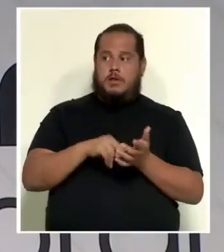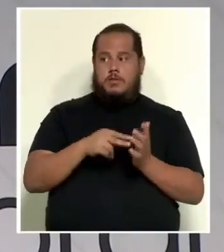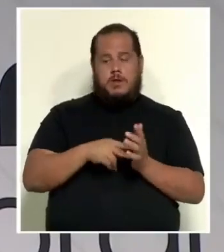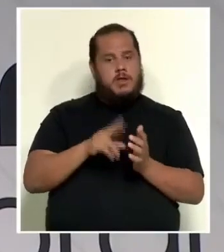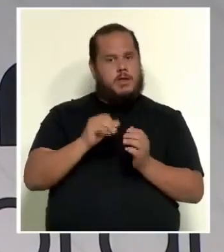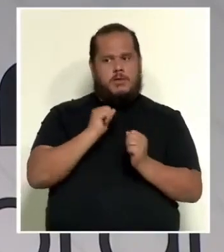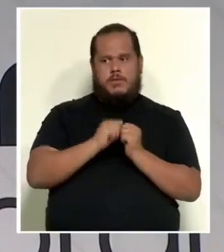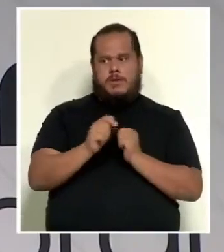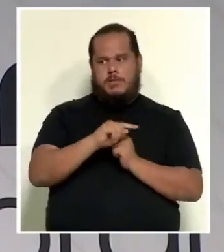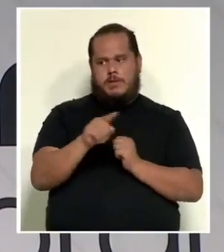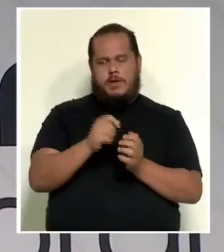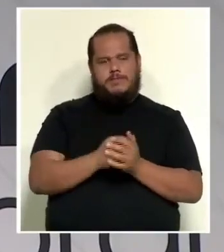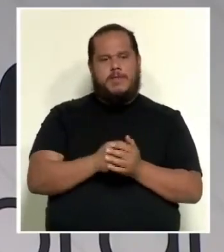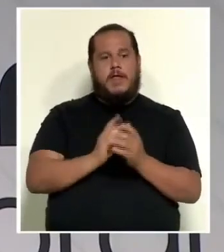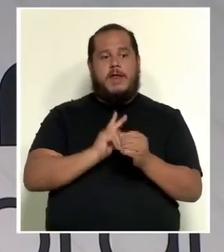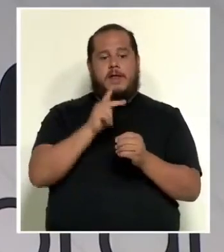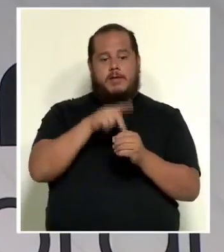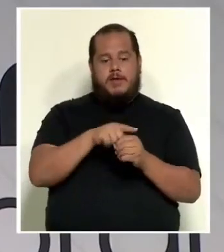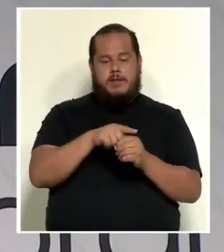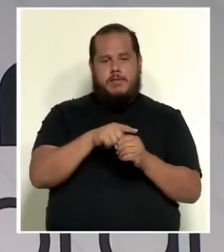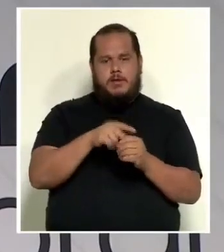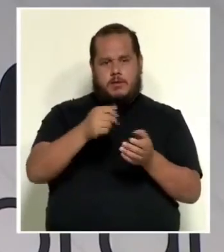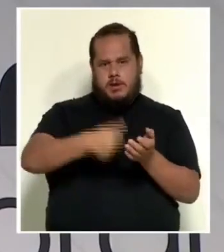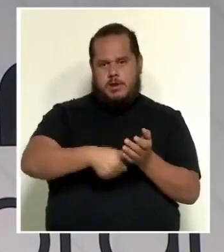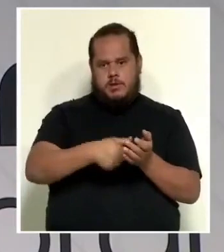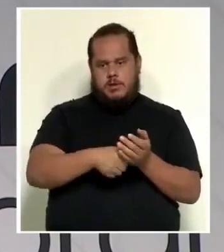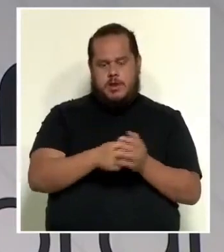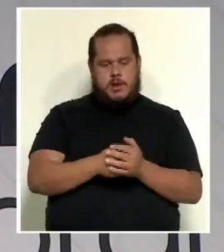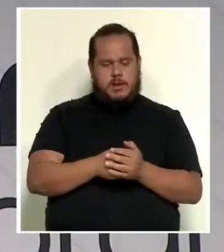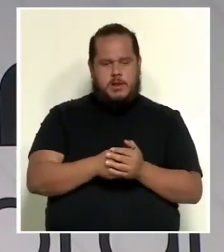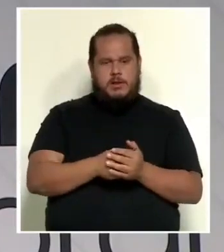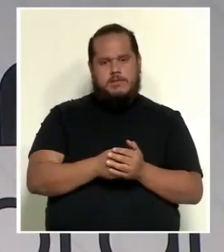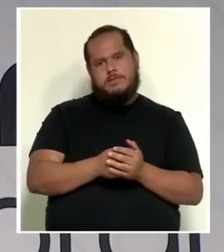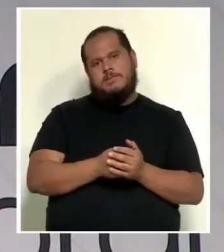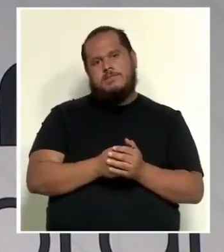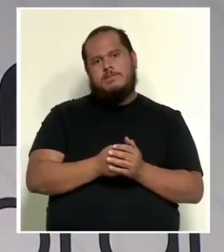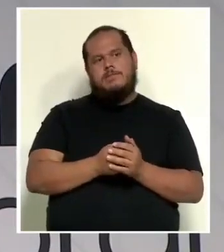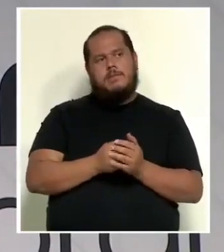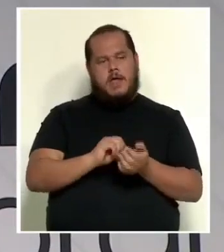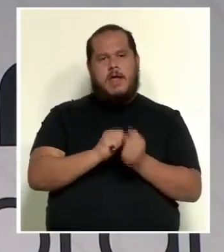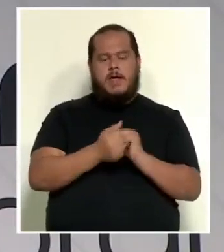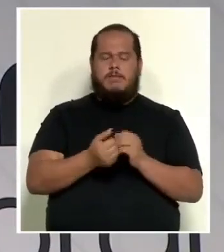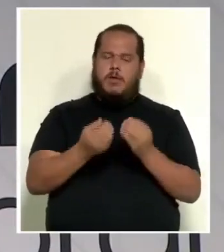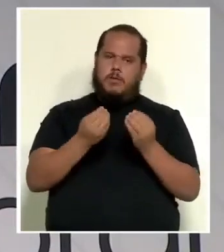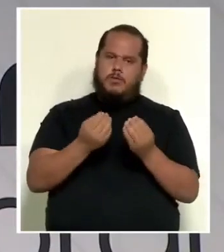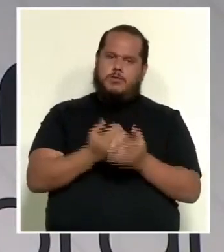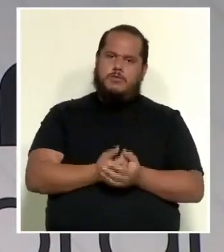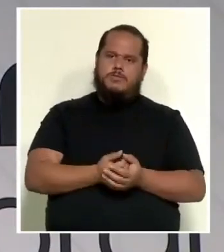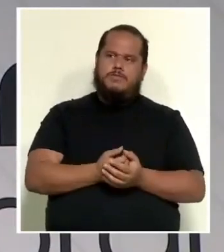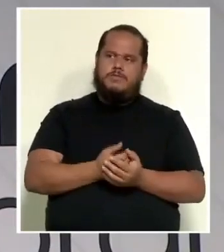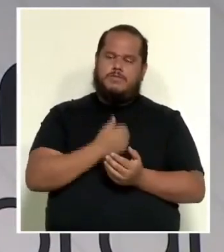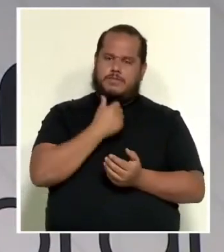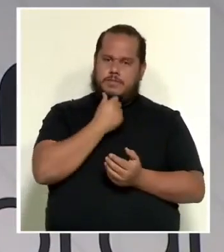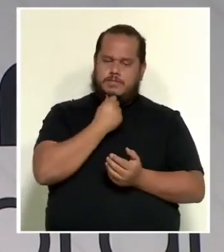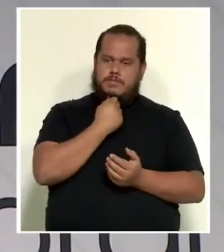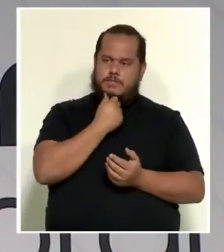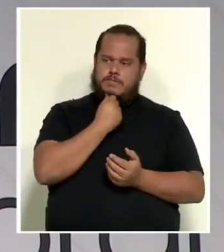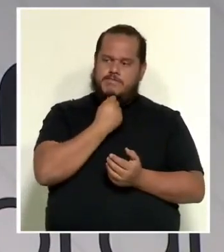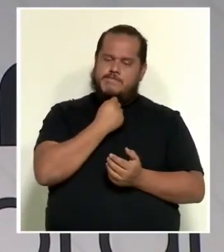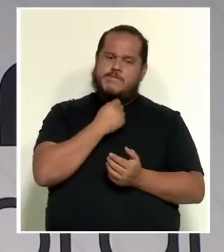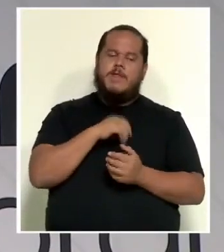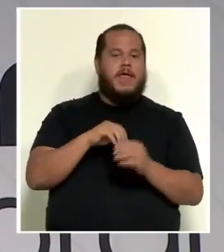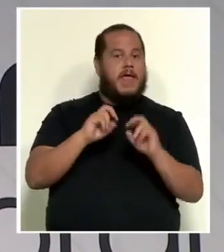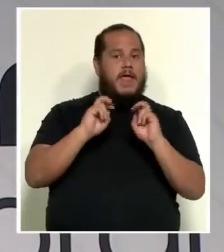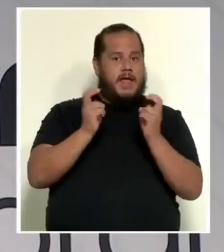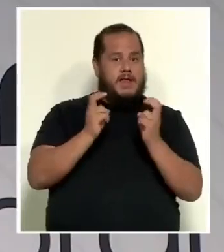pasa por ahí. La participación electoral, digamos, tampoco es que ha cambiado dramáticamente. El